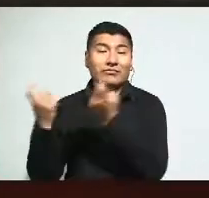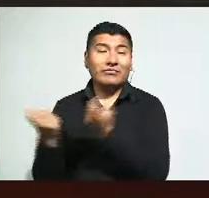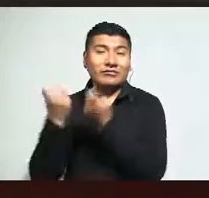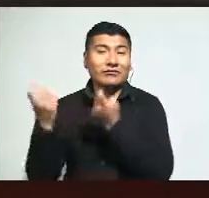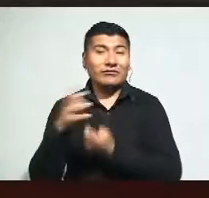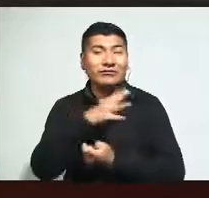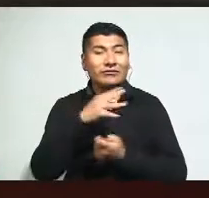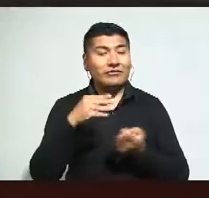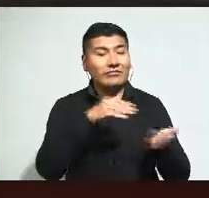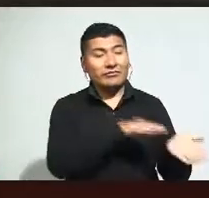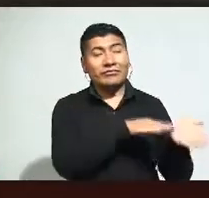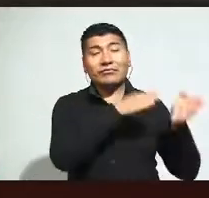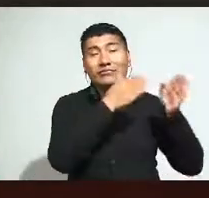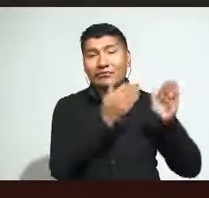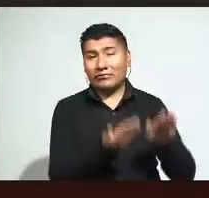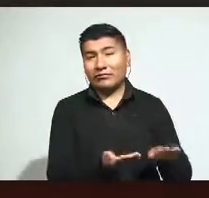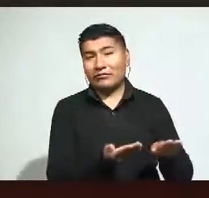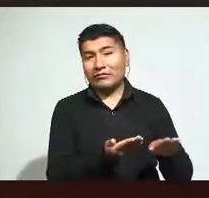muerte